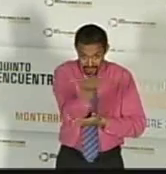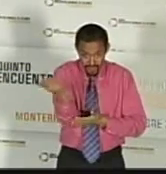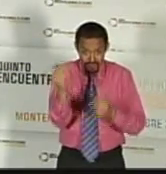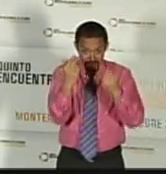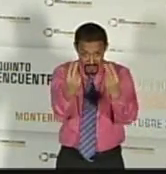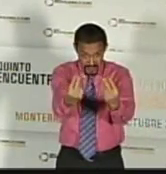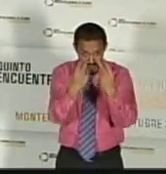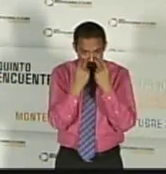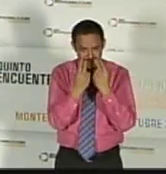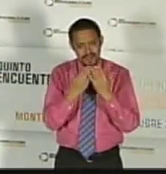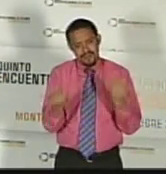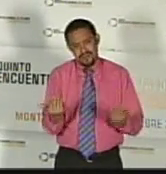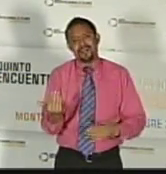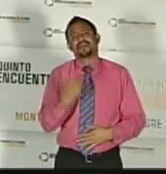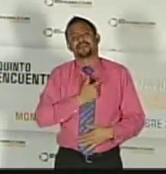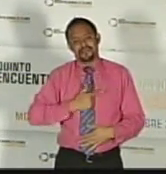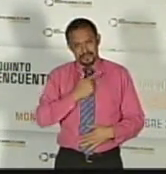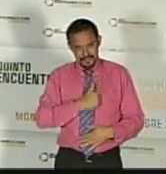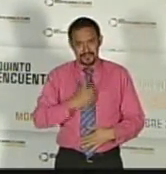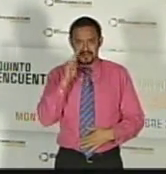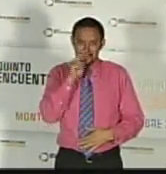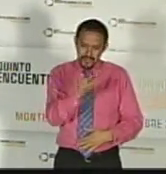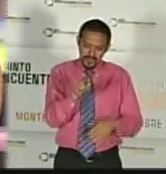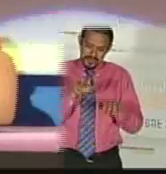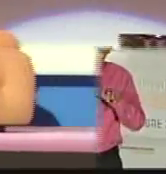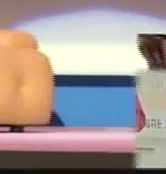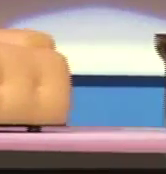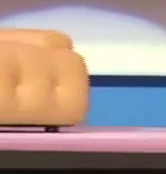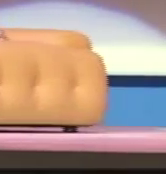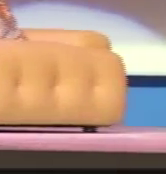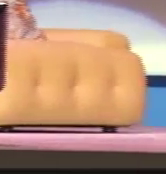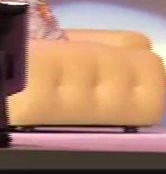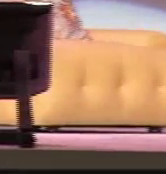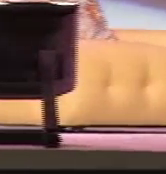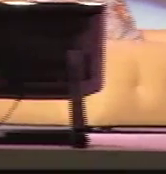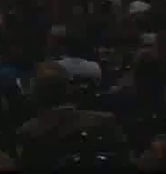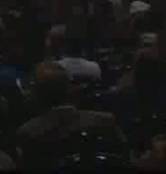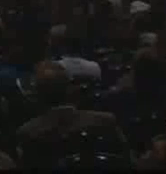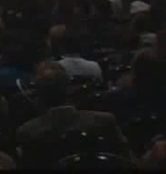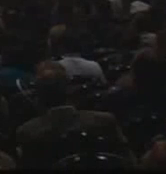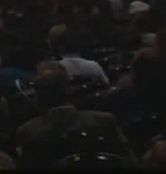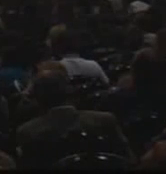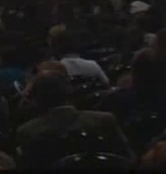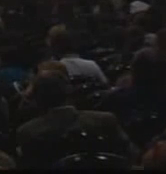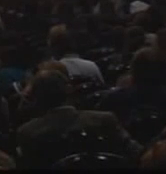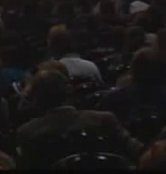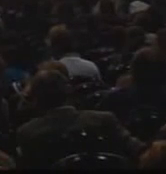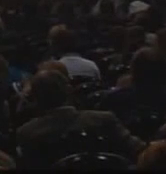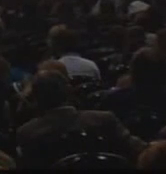atención. Me dará mucho gusto verlos en evolve.org. Muchas gracias.